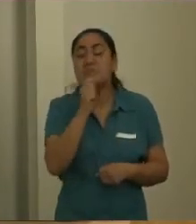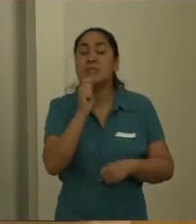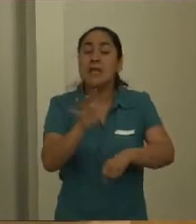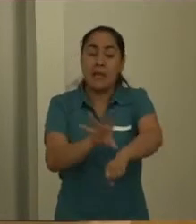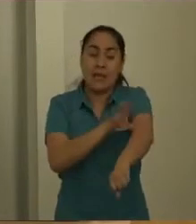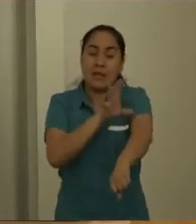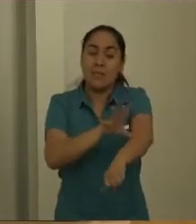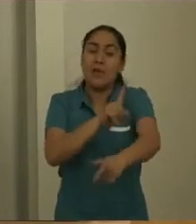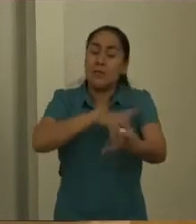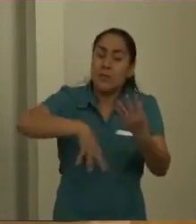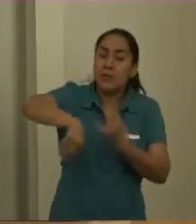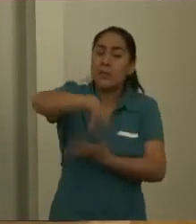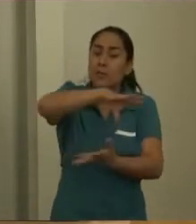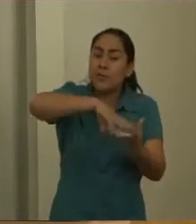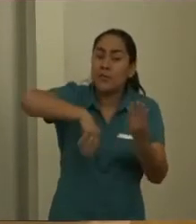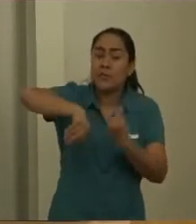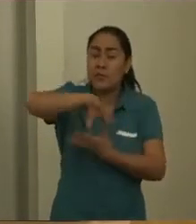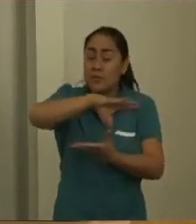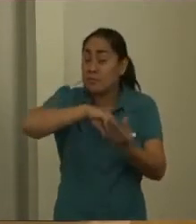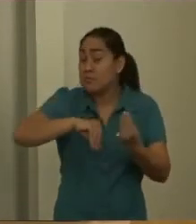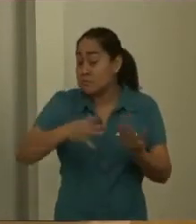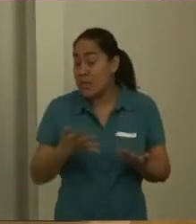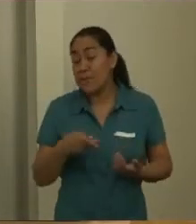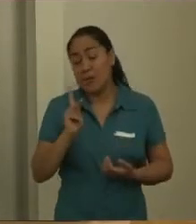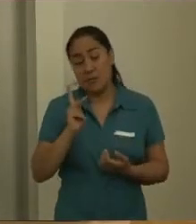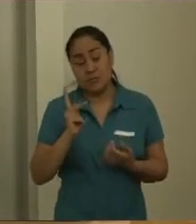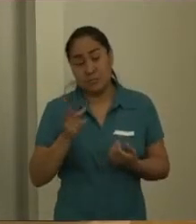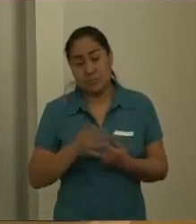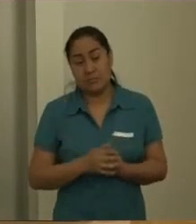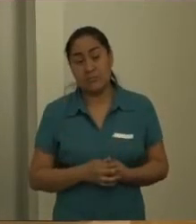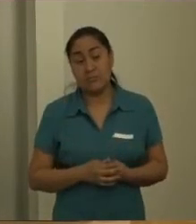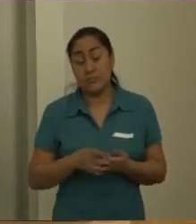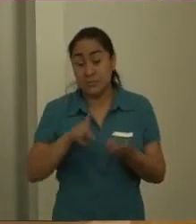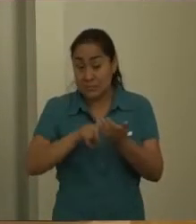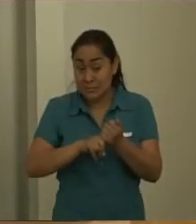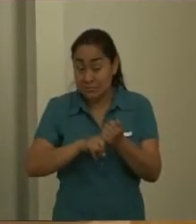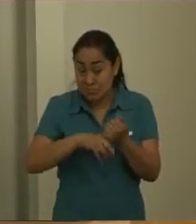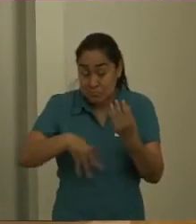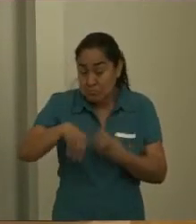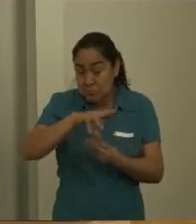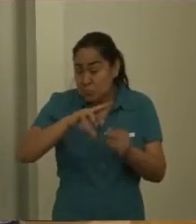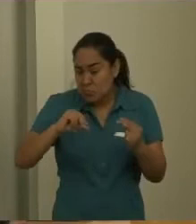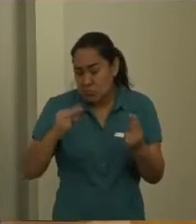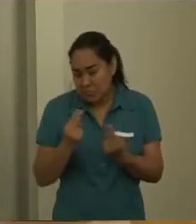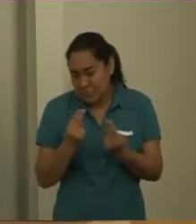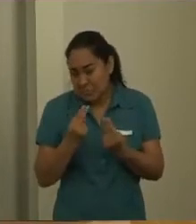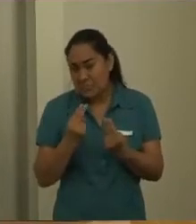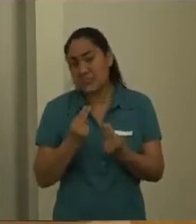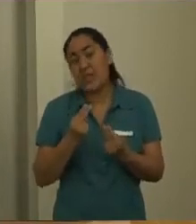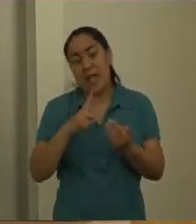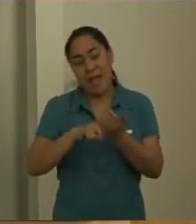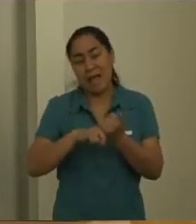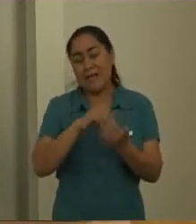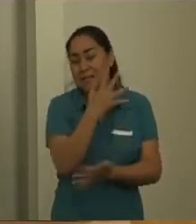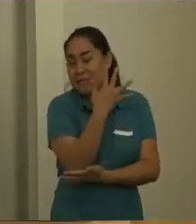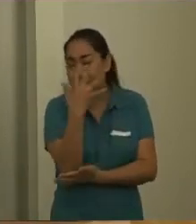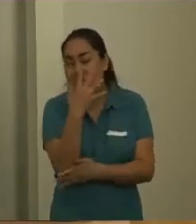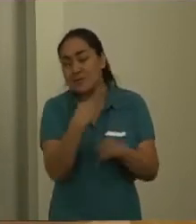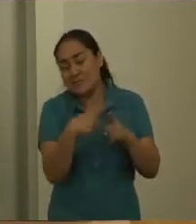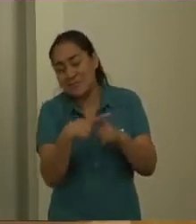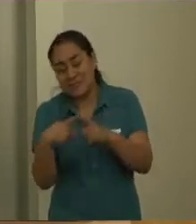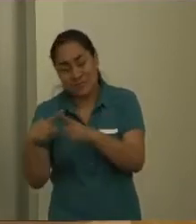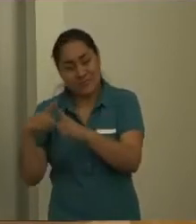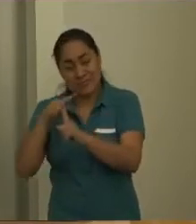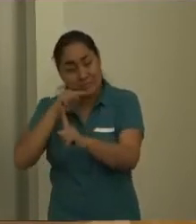renovable a gran escala no necesariamente es sostenible ni en términos ambientales y mucho menos